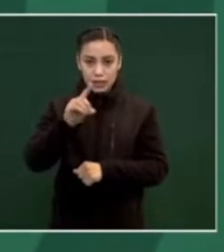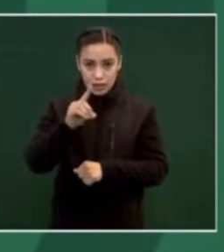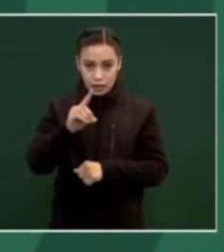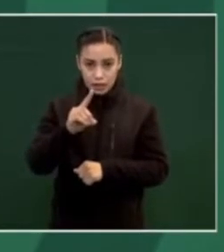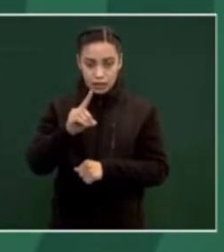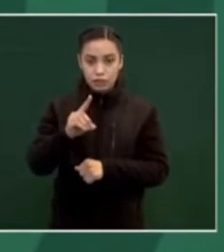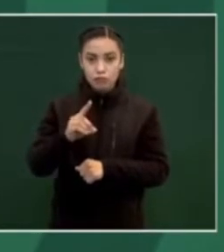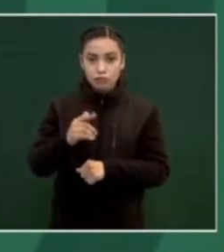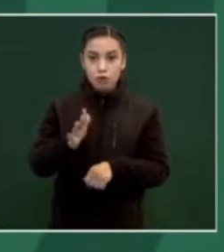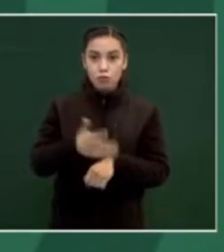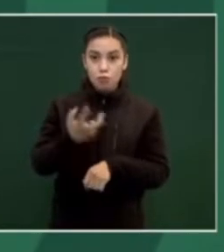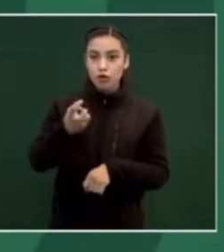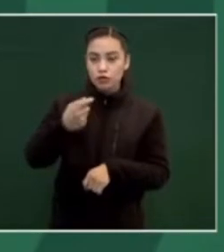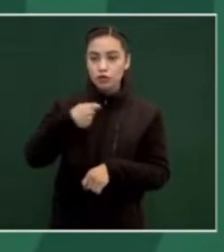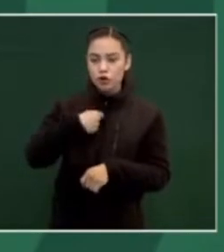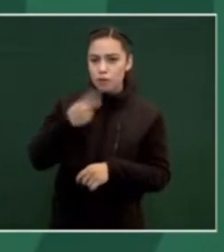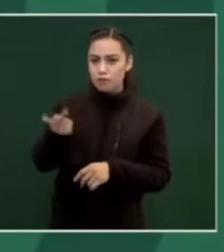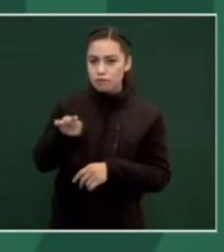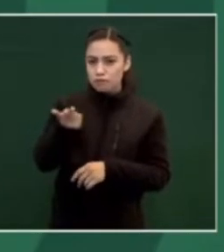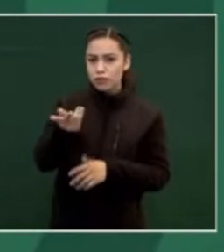porque para